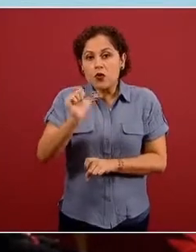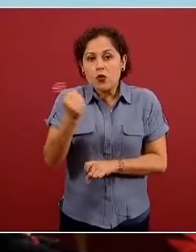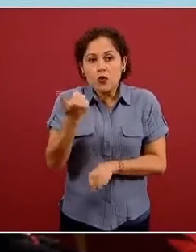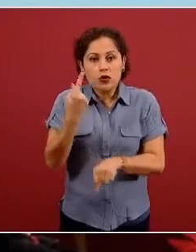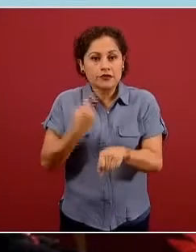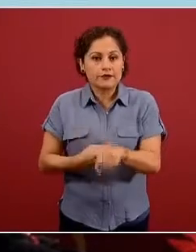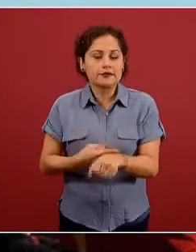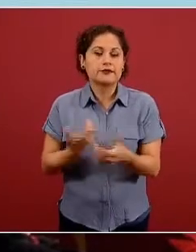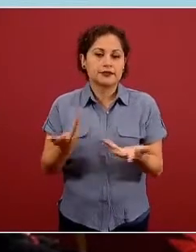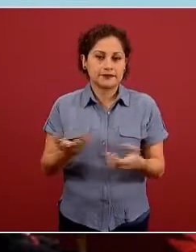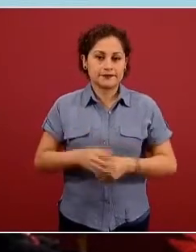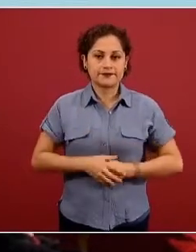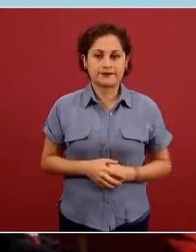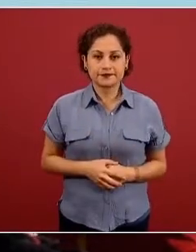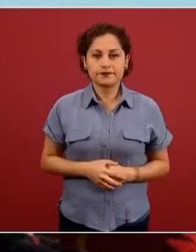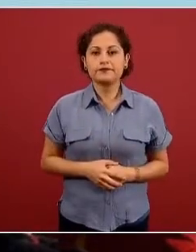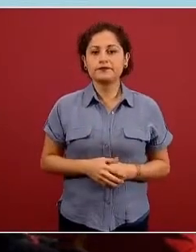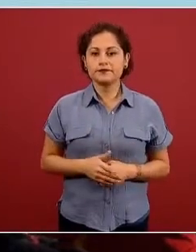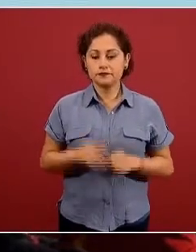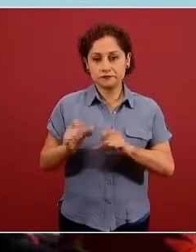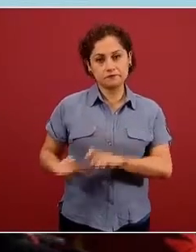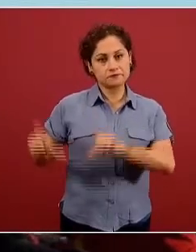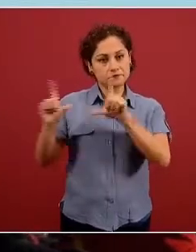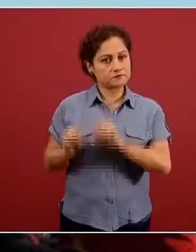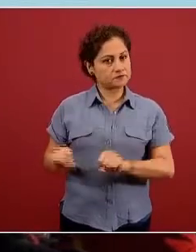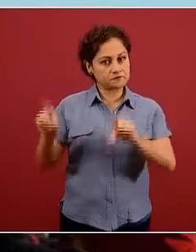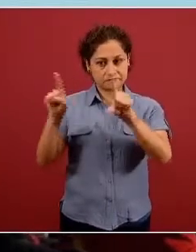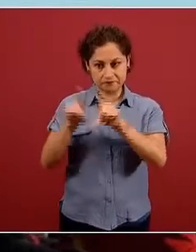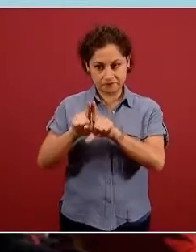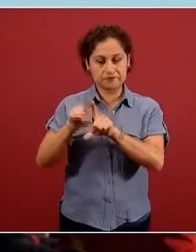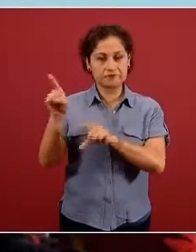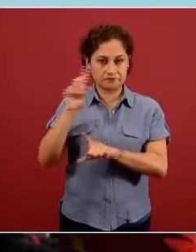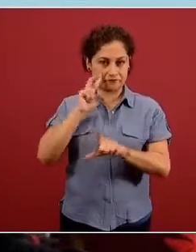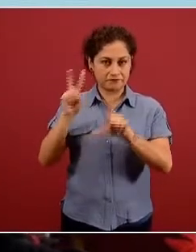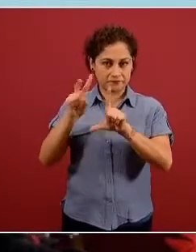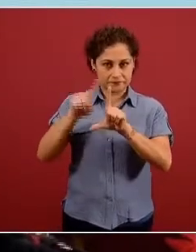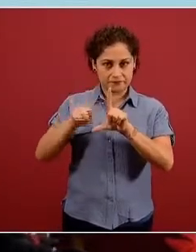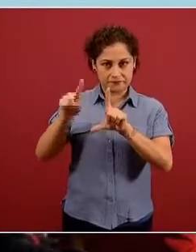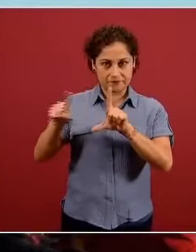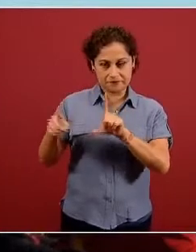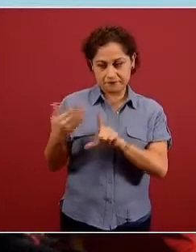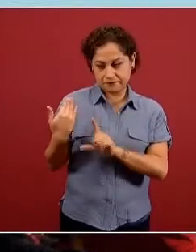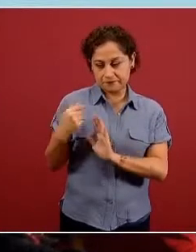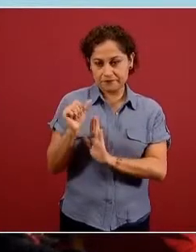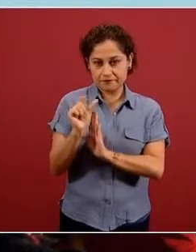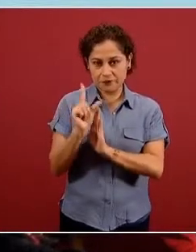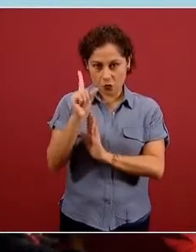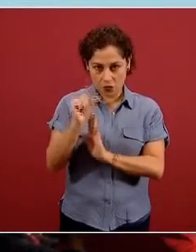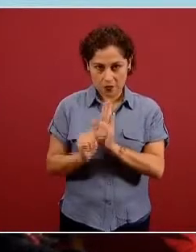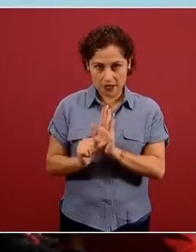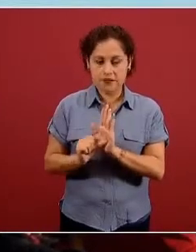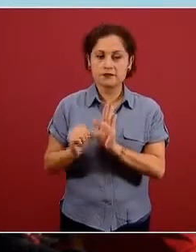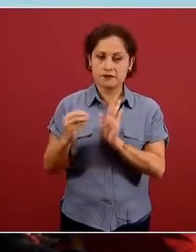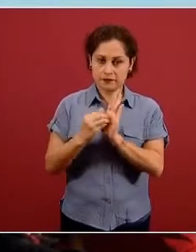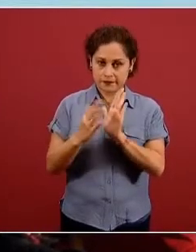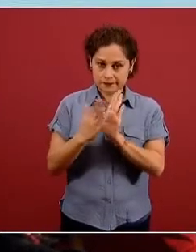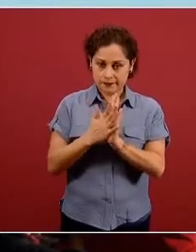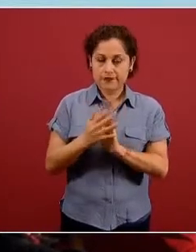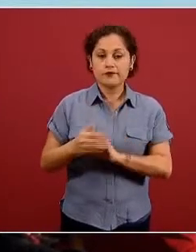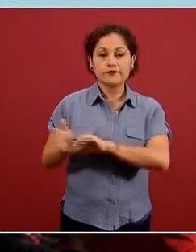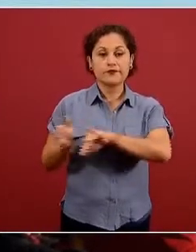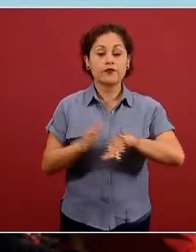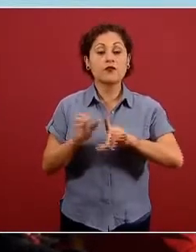Esta es la misma idea, vamos a pasarla, es solamente un enfoque para tener el último mes. La siguiente. Y